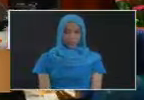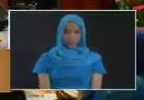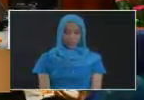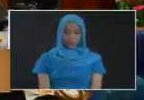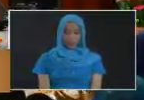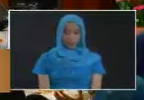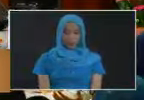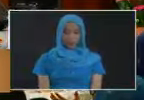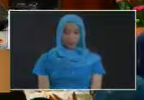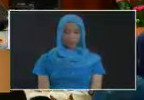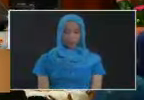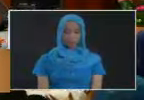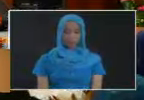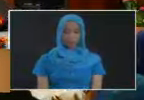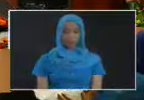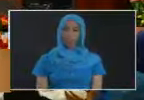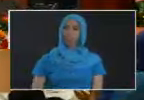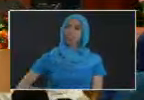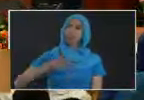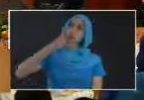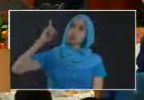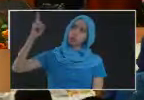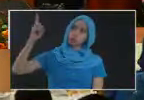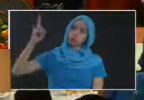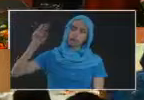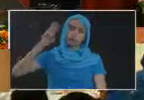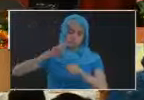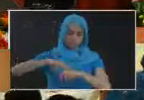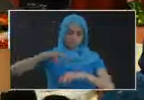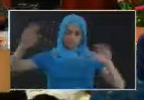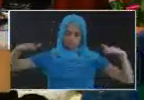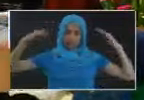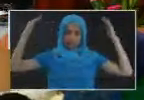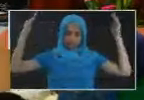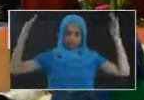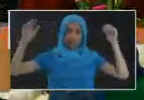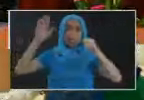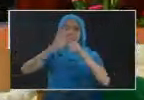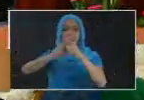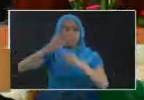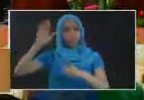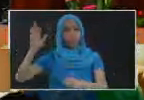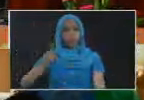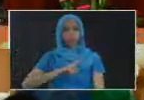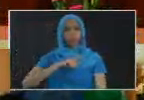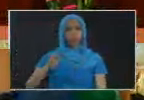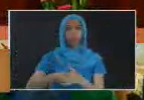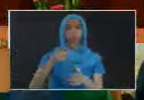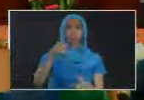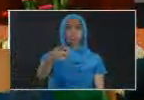El más grande ha prometido estar contigo todos los días hasta el fin.